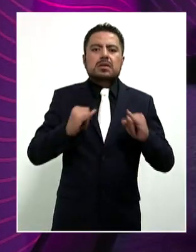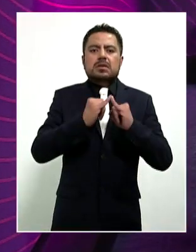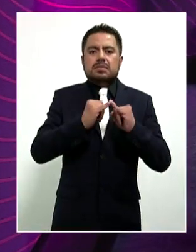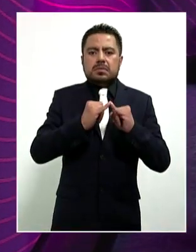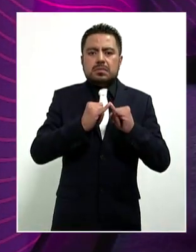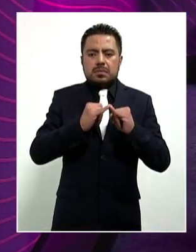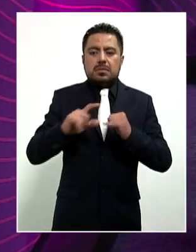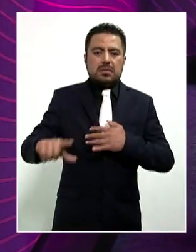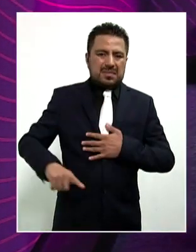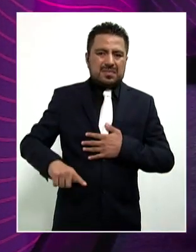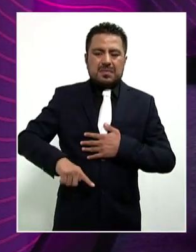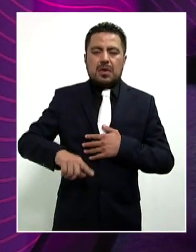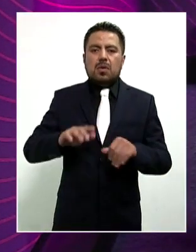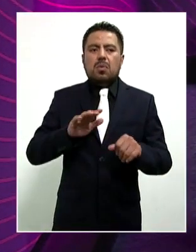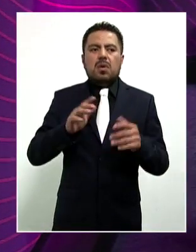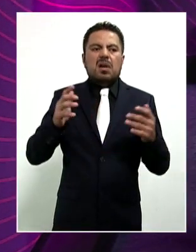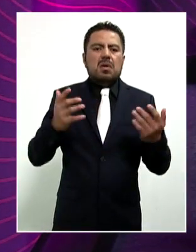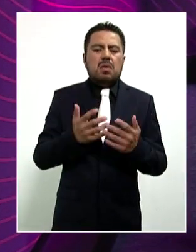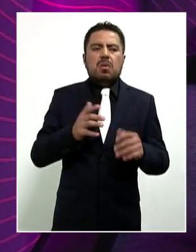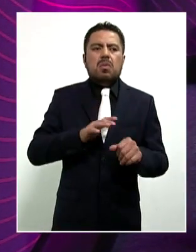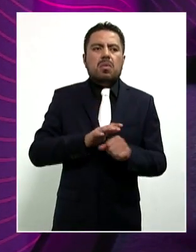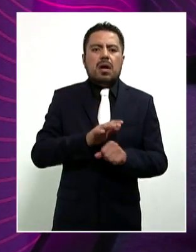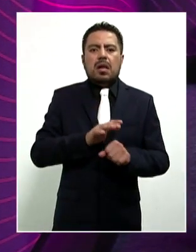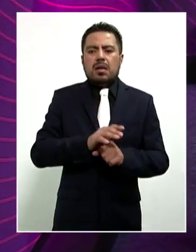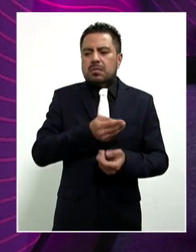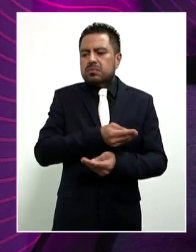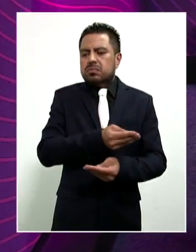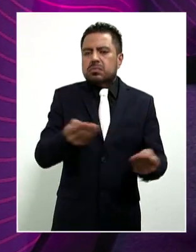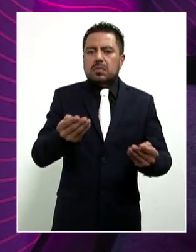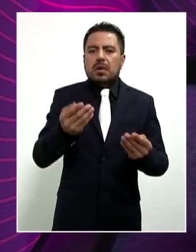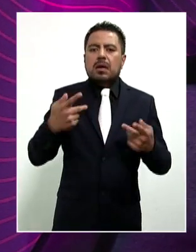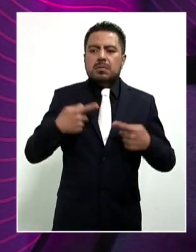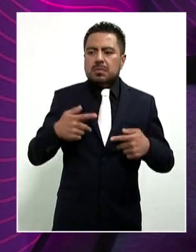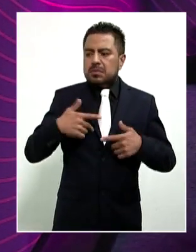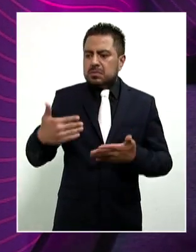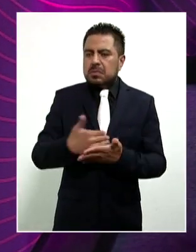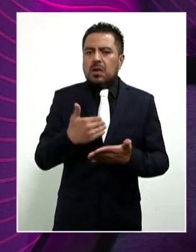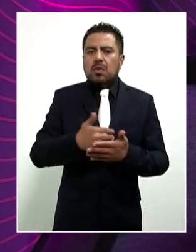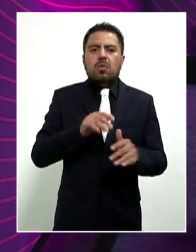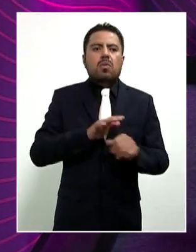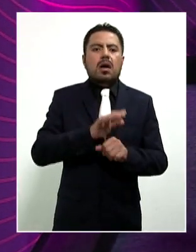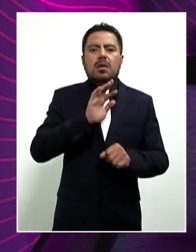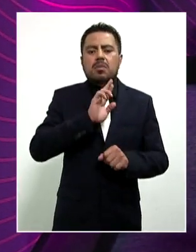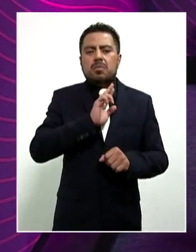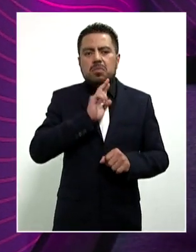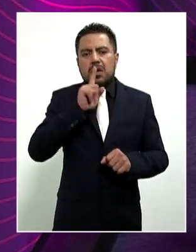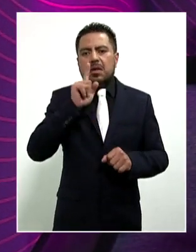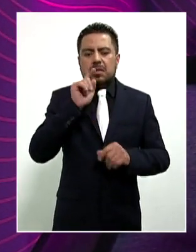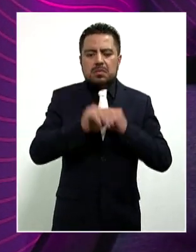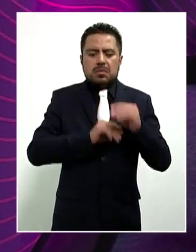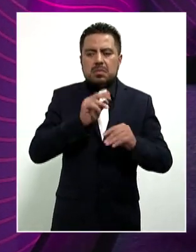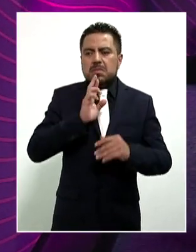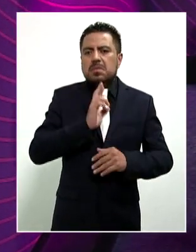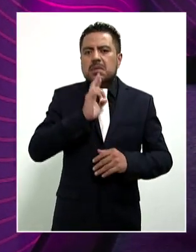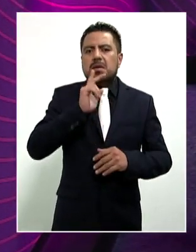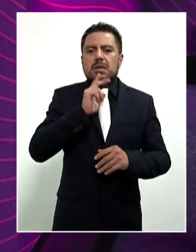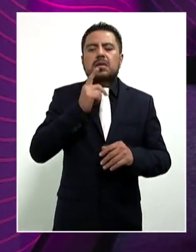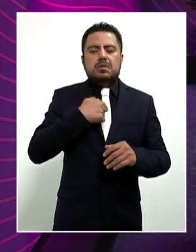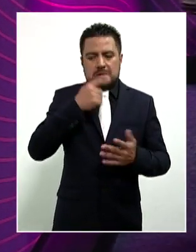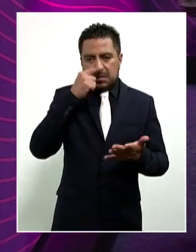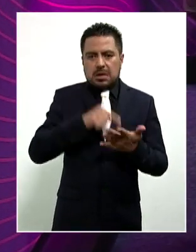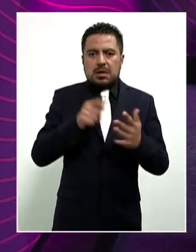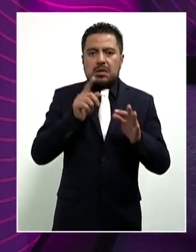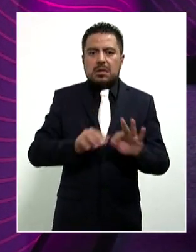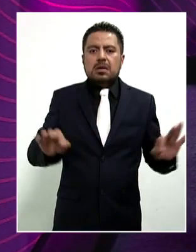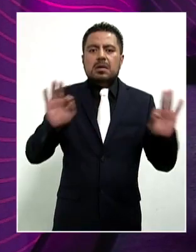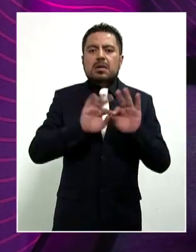Estado, ¿qué estamos como país ofreciendo a quienes llegan? ¿Qué se puede mejorar también, ¿no?, en la integración de las personas refugiadas? Yo creo que es muy importante